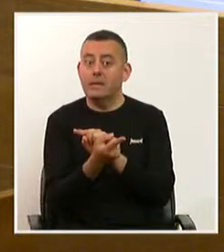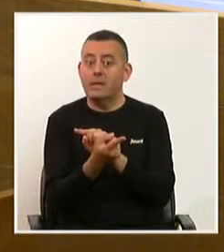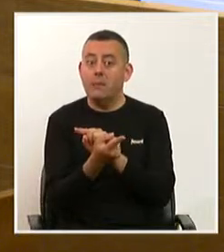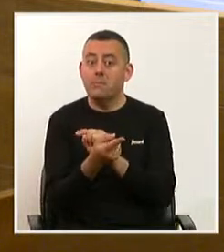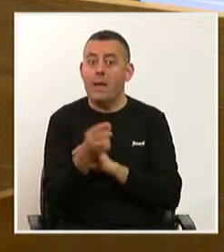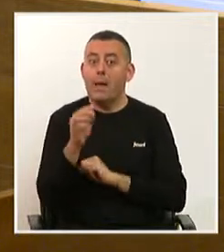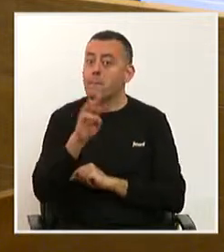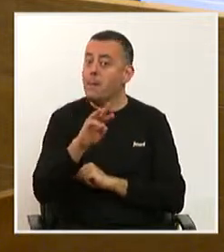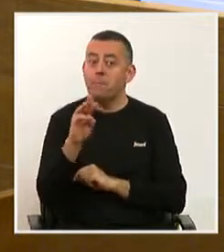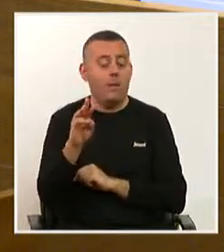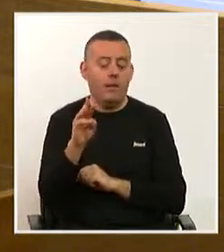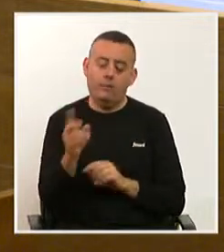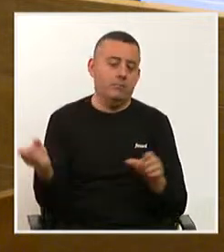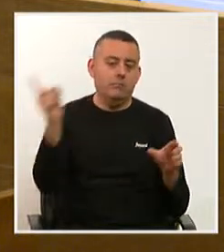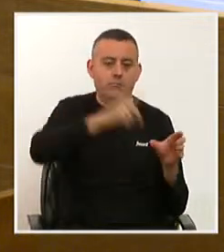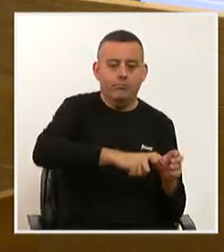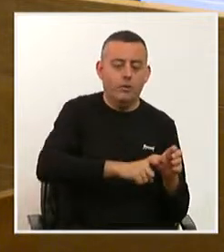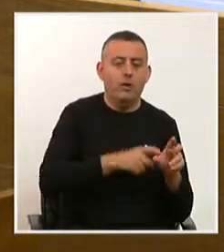del